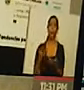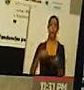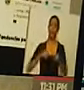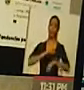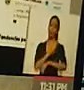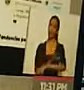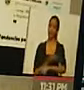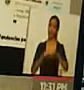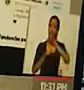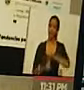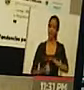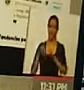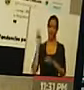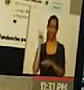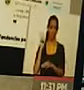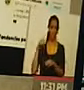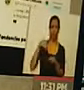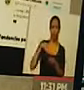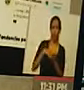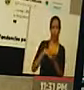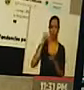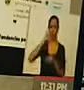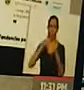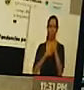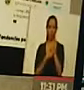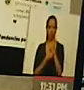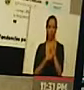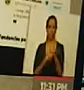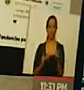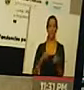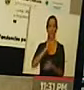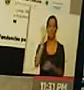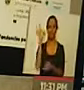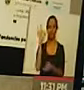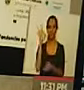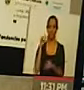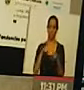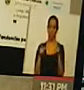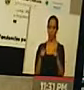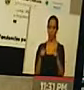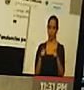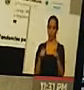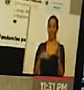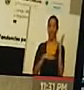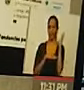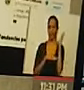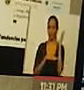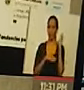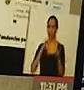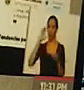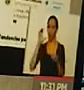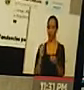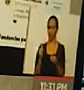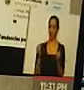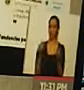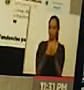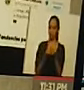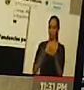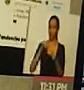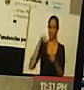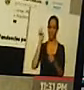régimen de Venezuela contra Guaidó y la sociedad civil en Barquisimeto, el lugar. Estado Lara, OEA con Venezuela. E incluso hace un